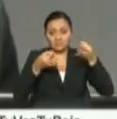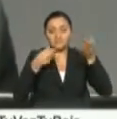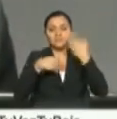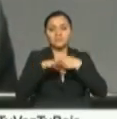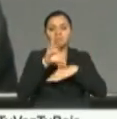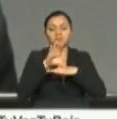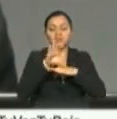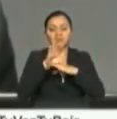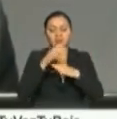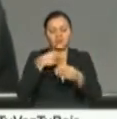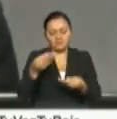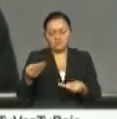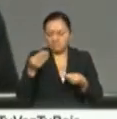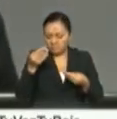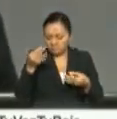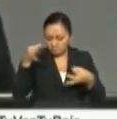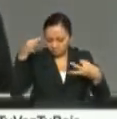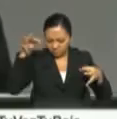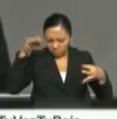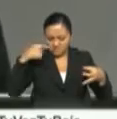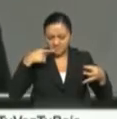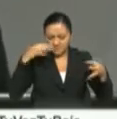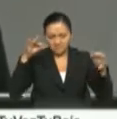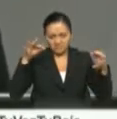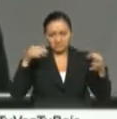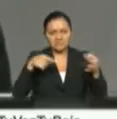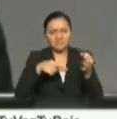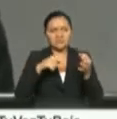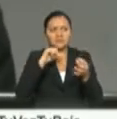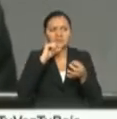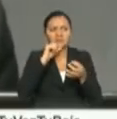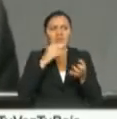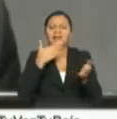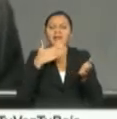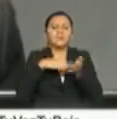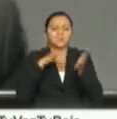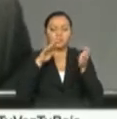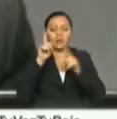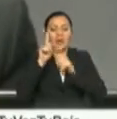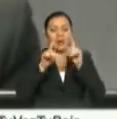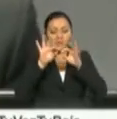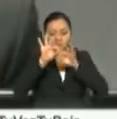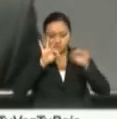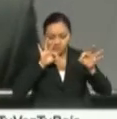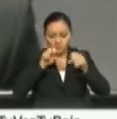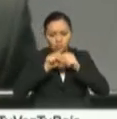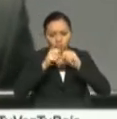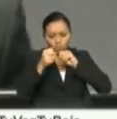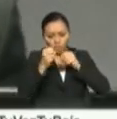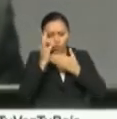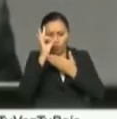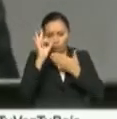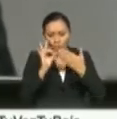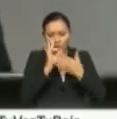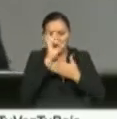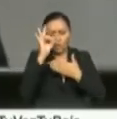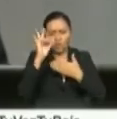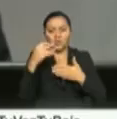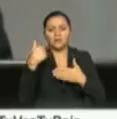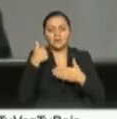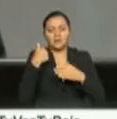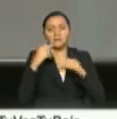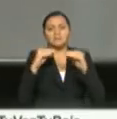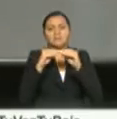ver. Es un billete que pasa, que falta, por ejemplo, algunos pedazos del billete y tiene